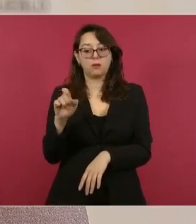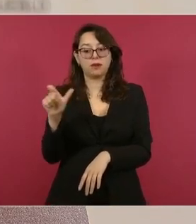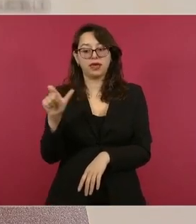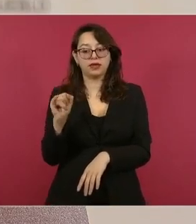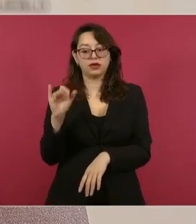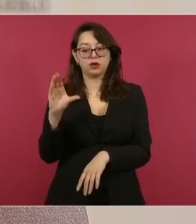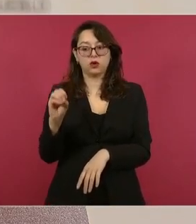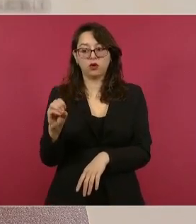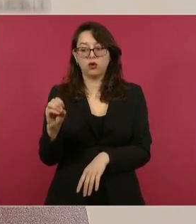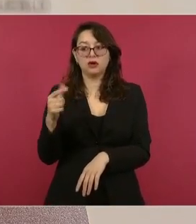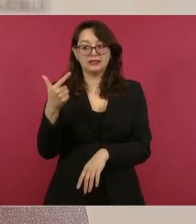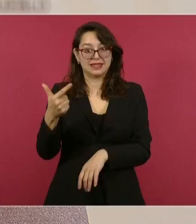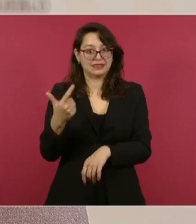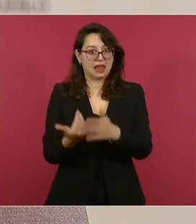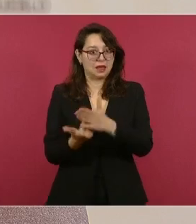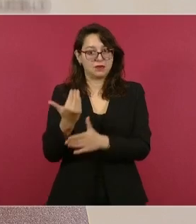8.